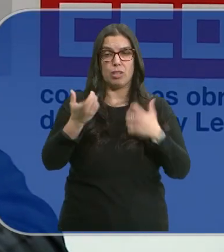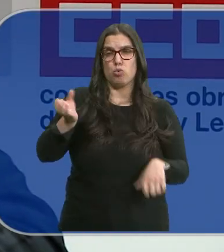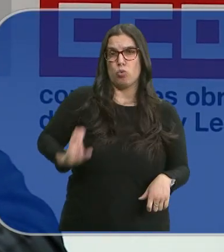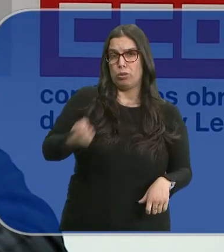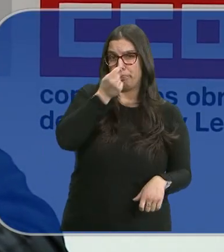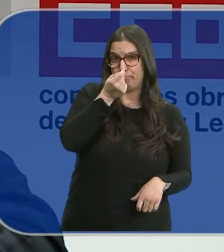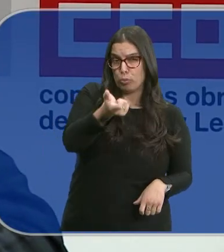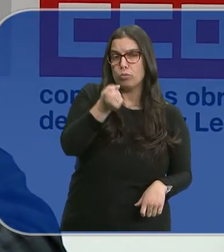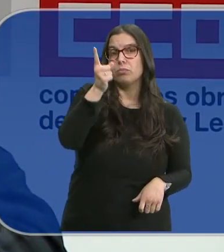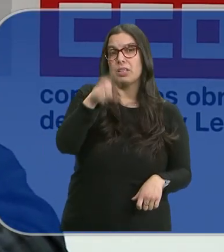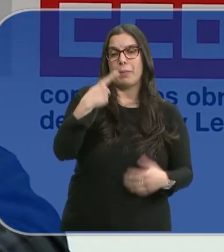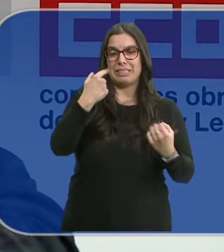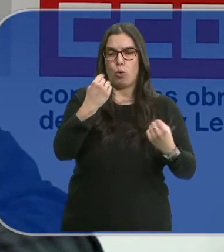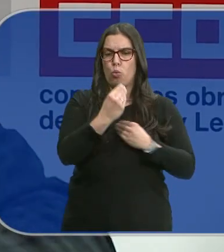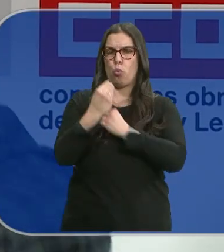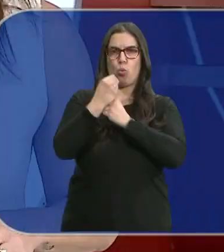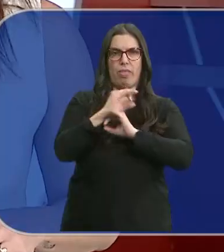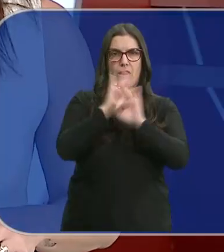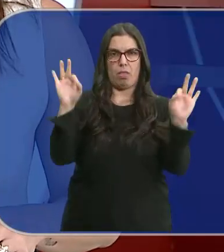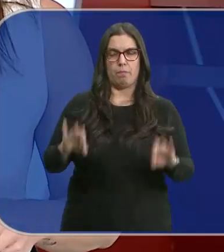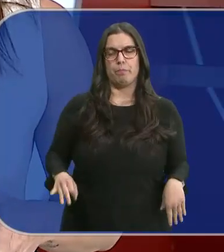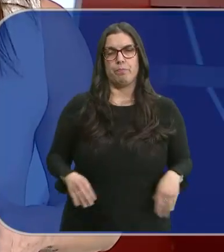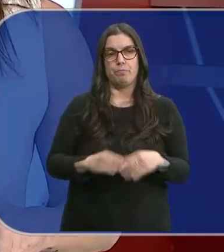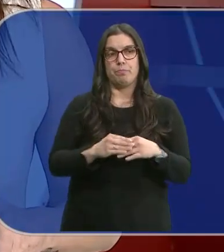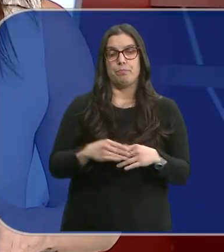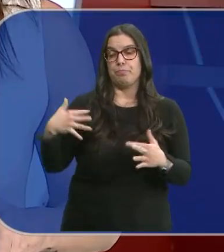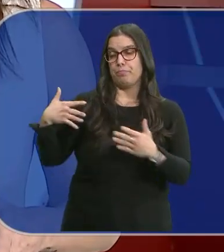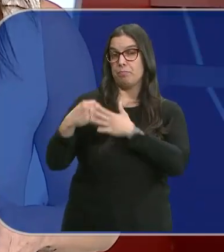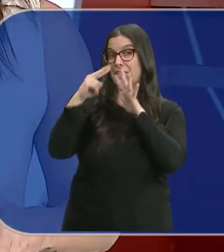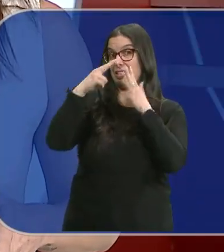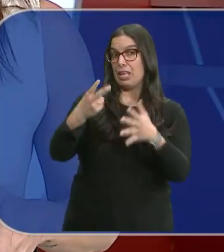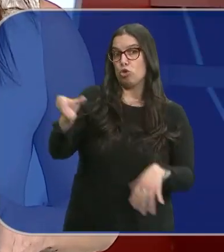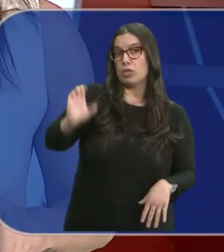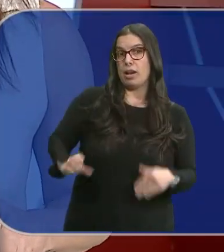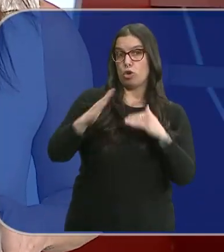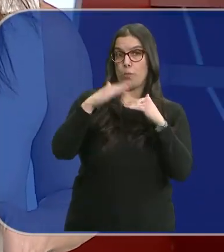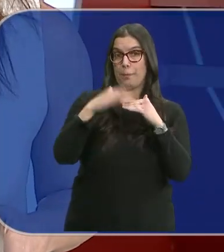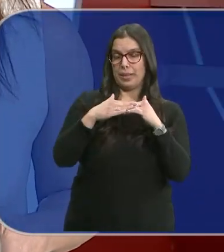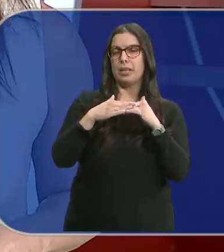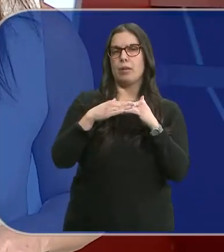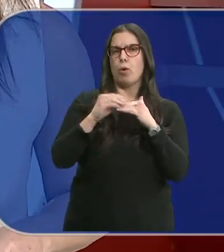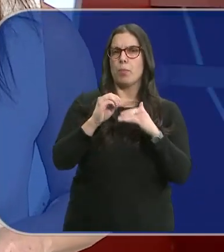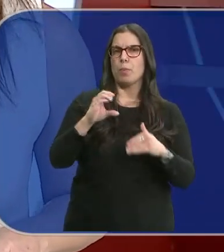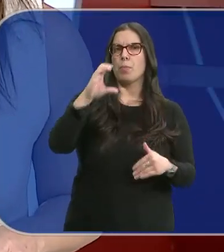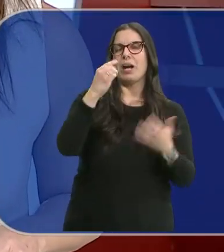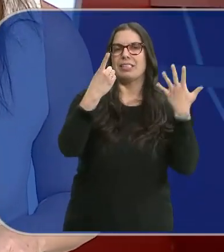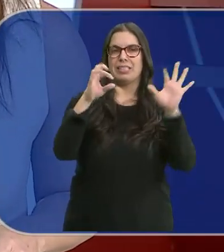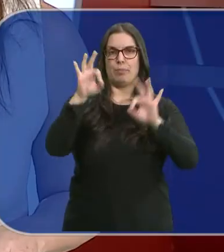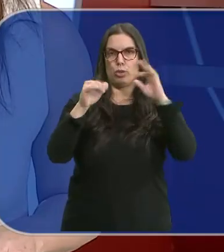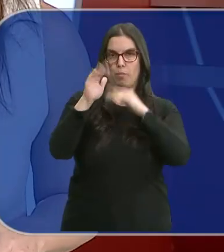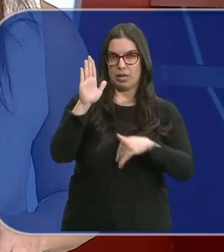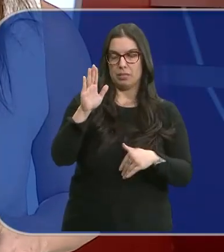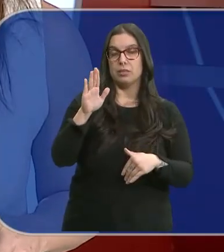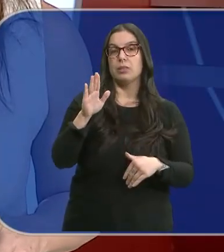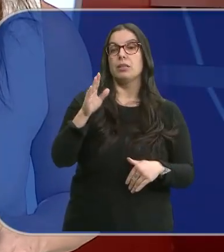salarios y desprotección de la salud. En los últimos 7 años, el salario mínimo interprofesional ha subido más de un